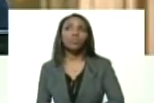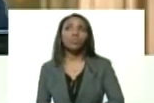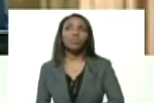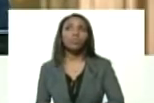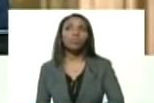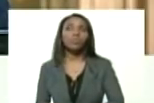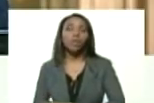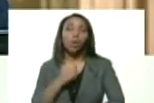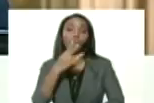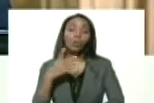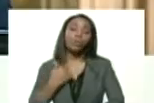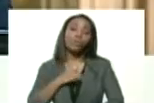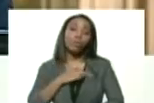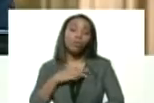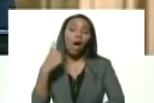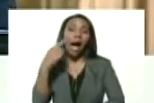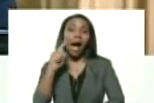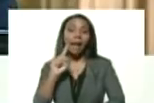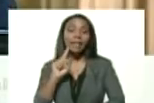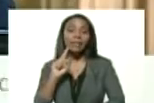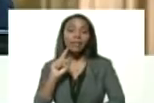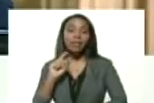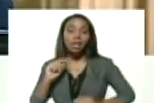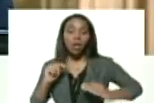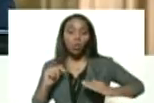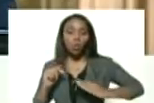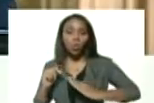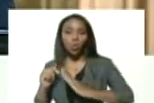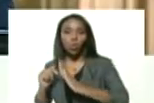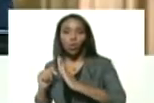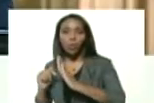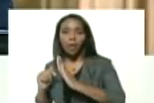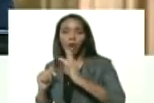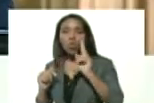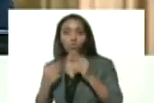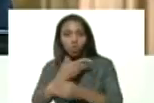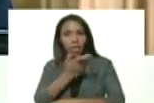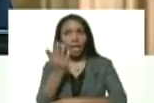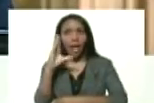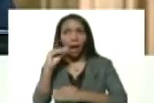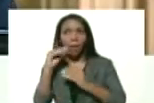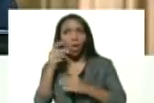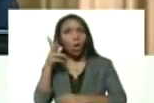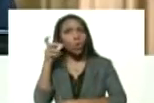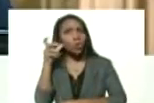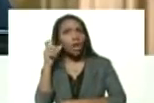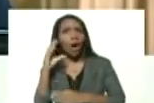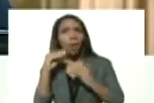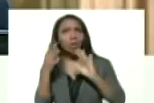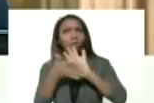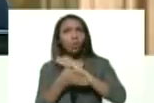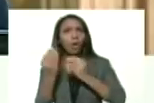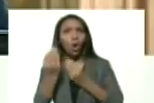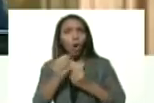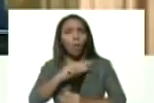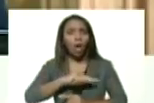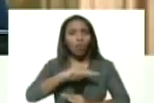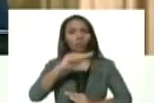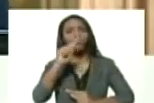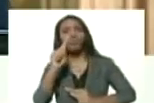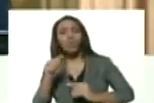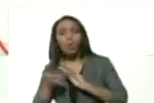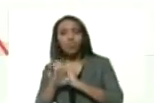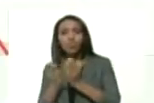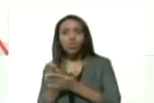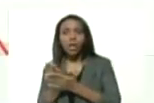bueno solo tenemos la curva ustedes han hablado han escuchado hablar de las curvas y el mundo ahora habla de las